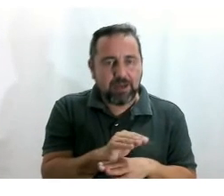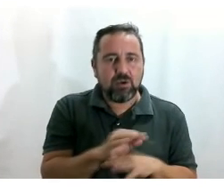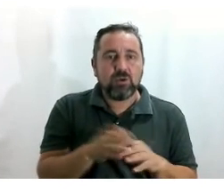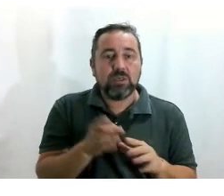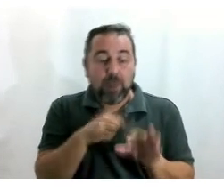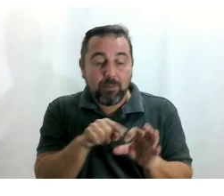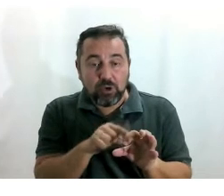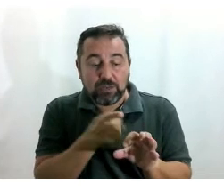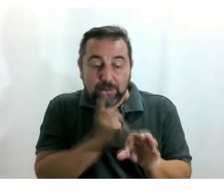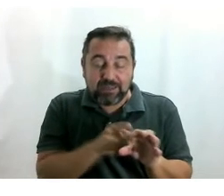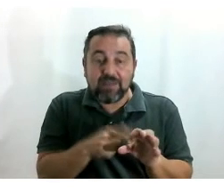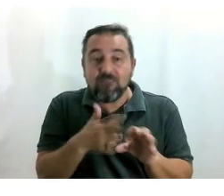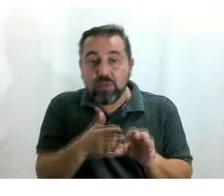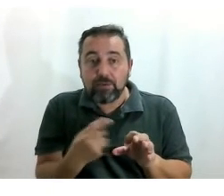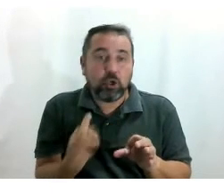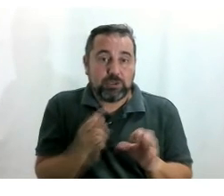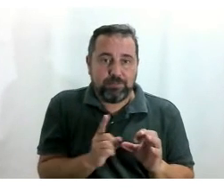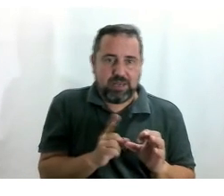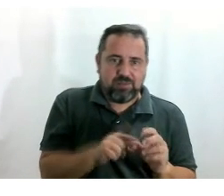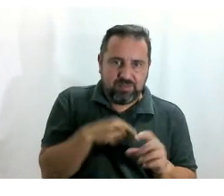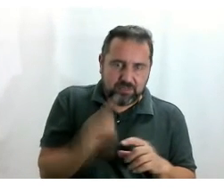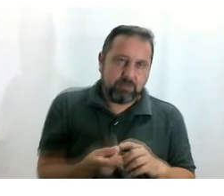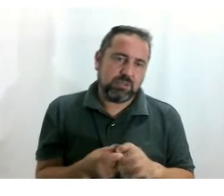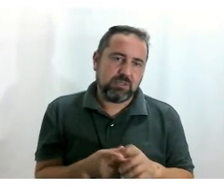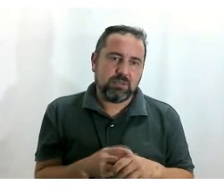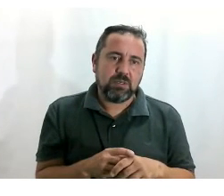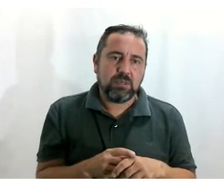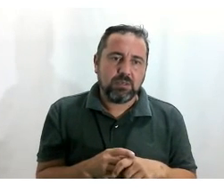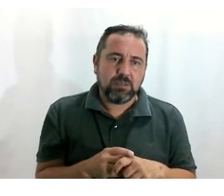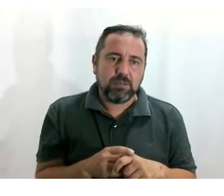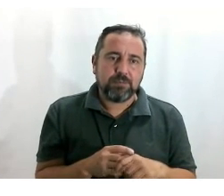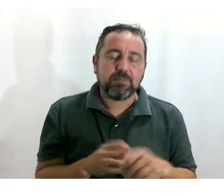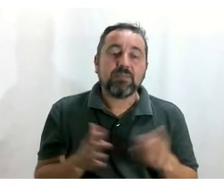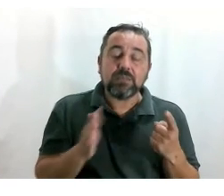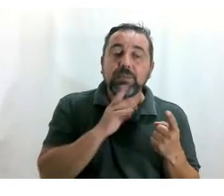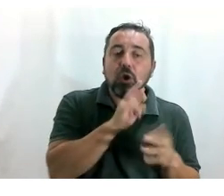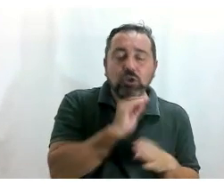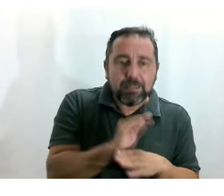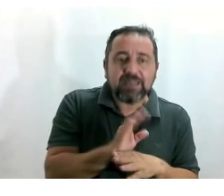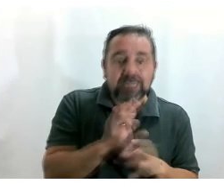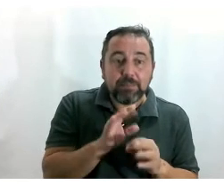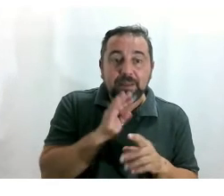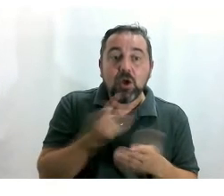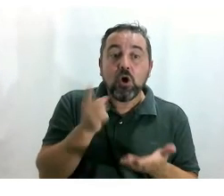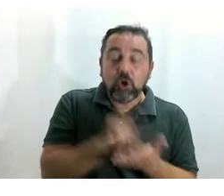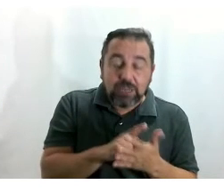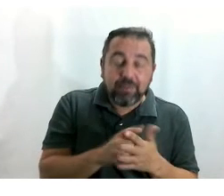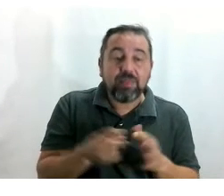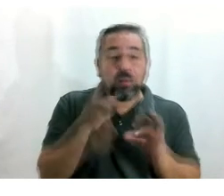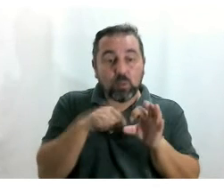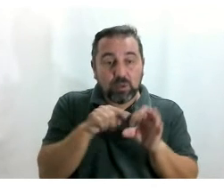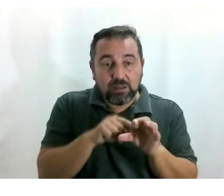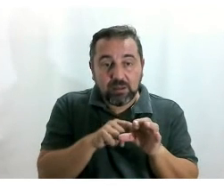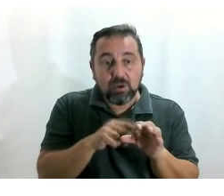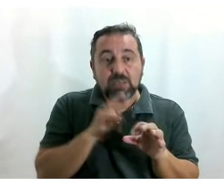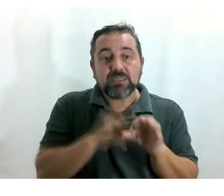todavía está funcional no se pierda después del implante. A nivel para conservar sí, pero para volver a regenerar y utilizar stem